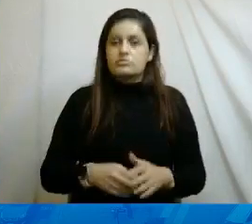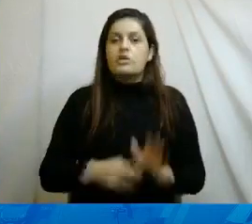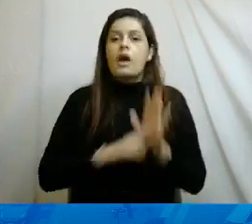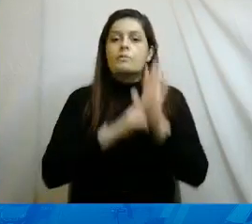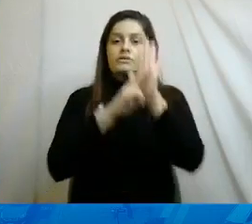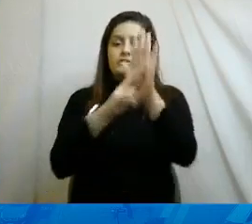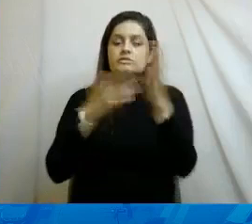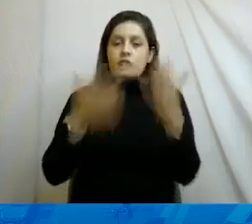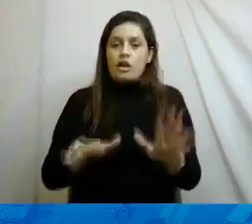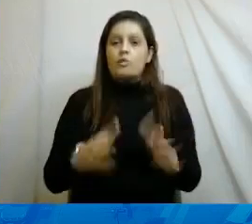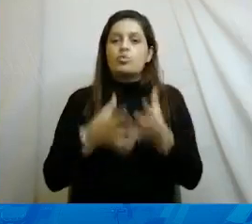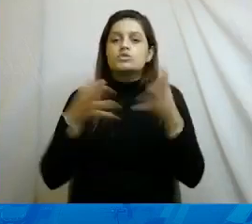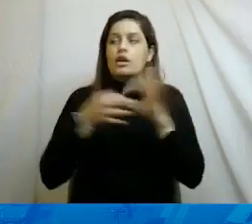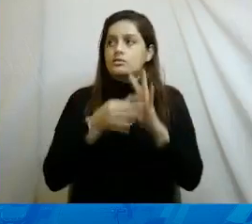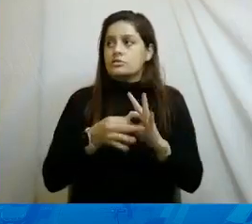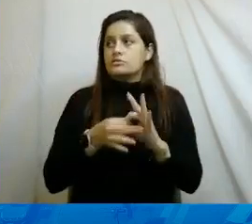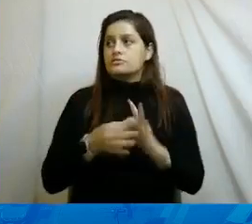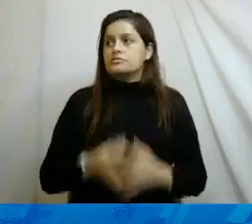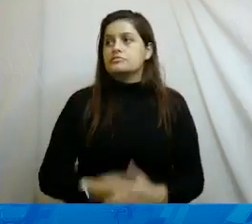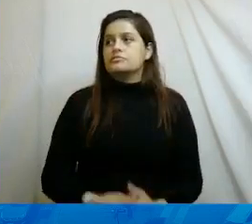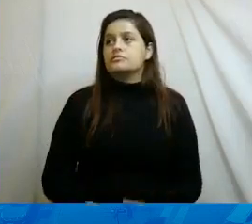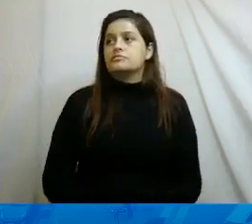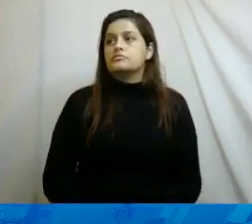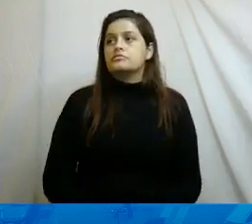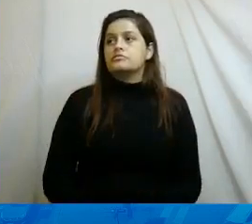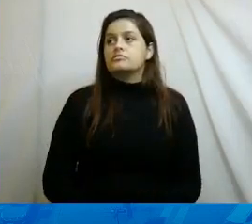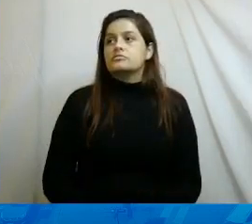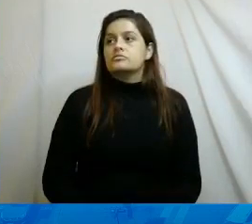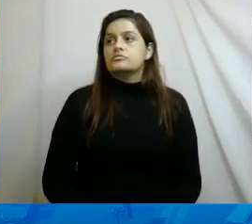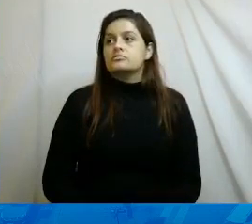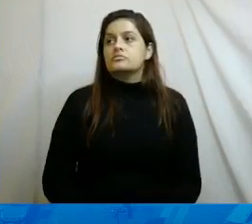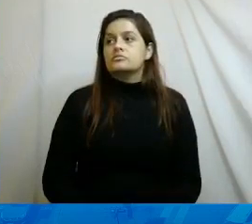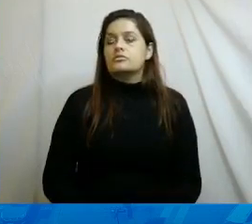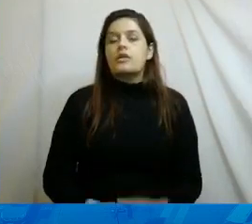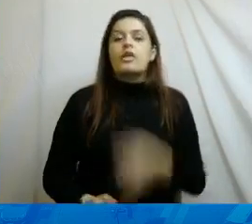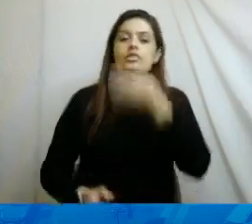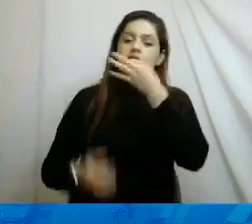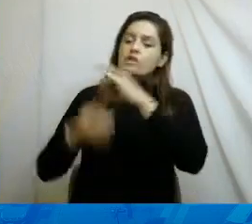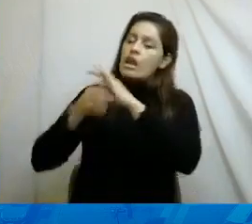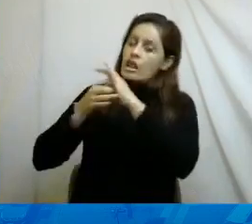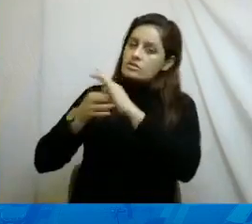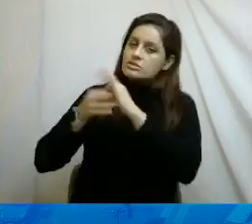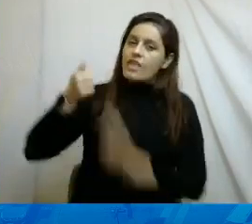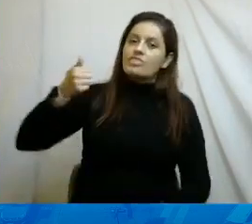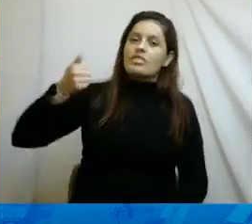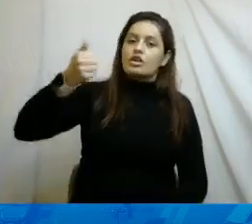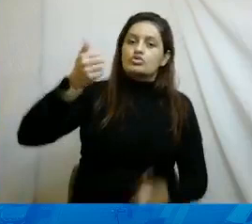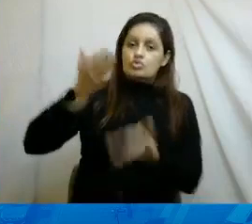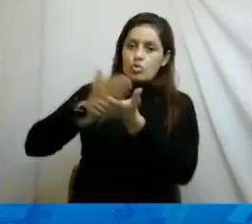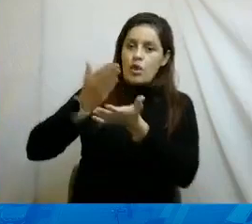gracias. Muchas gracias, director. A usted, a todo el equipo